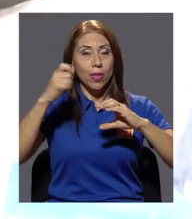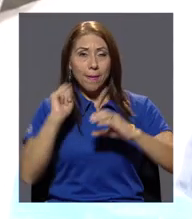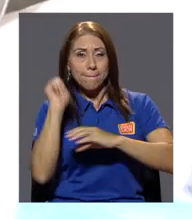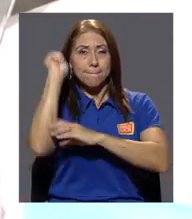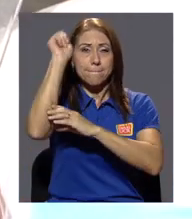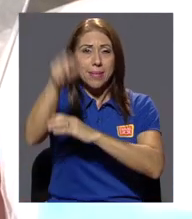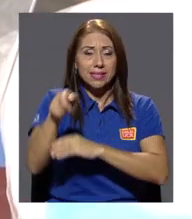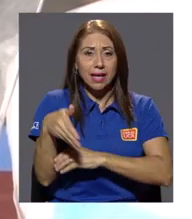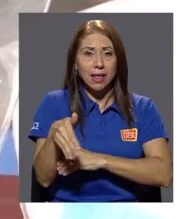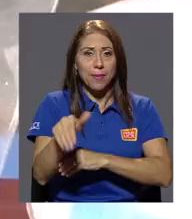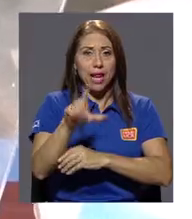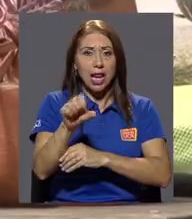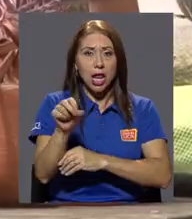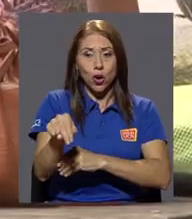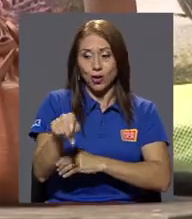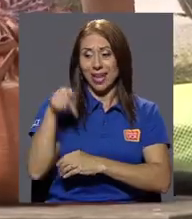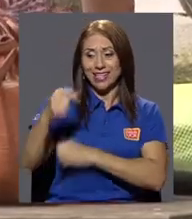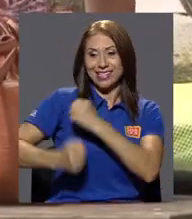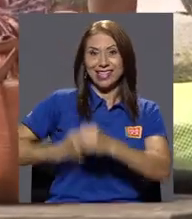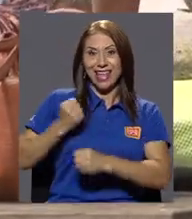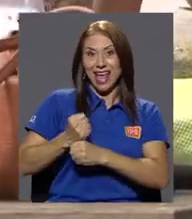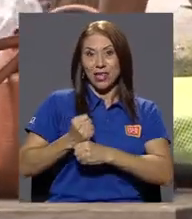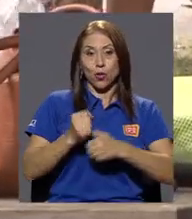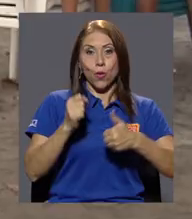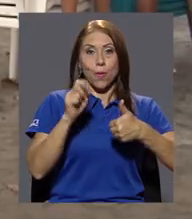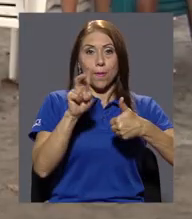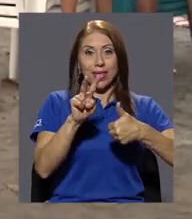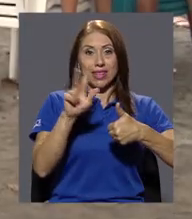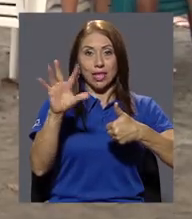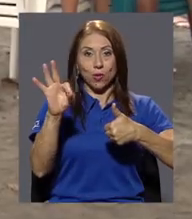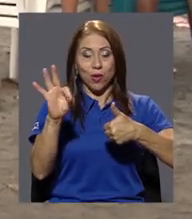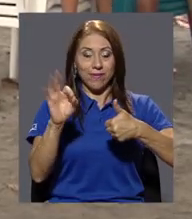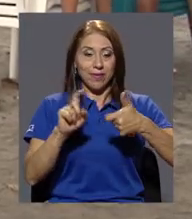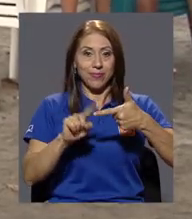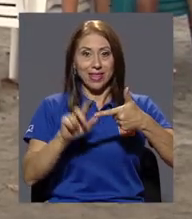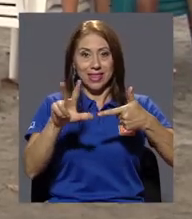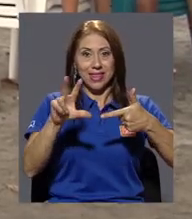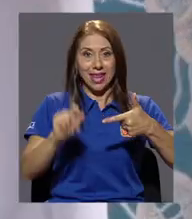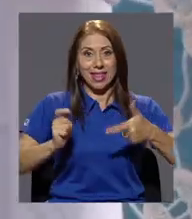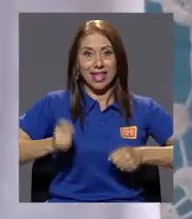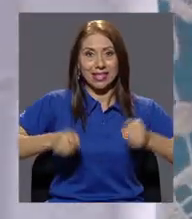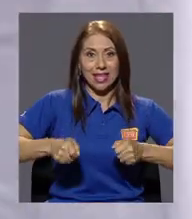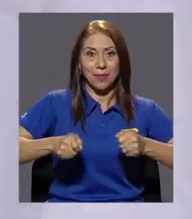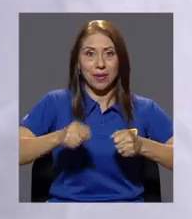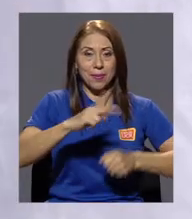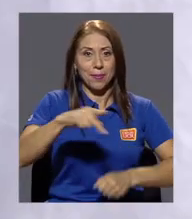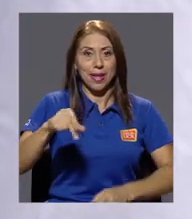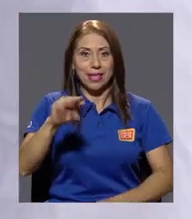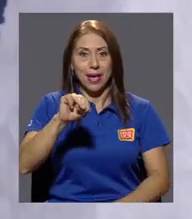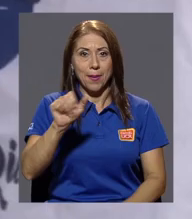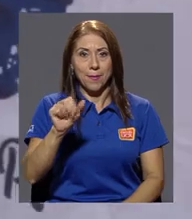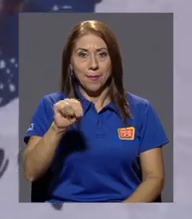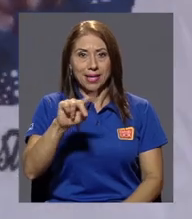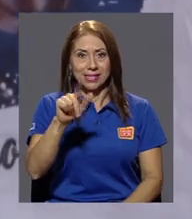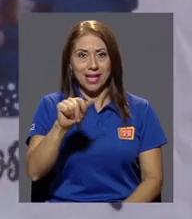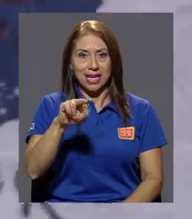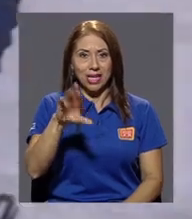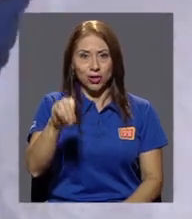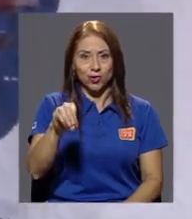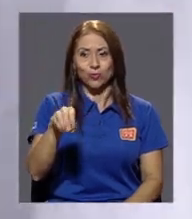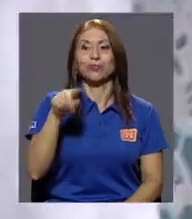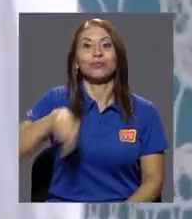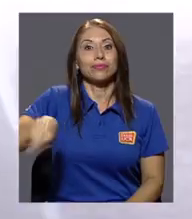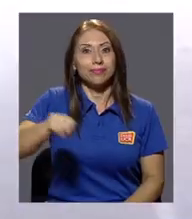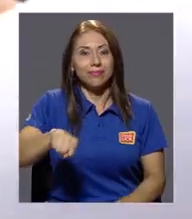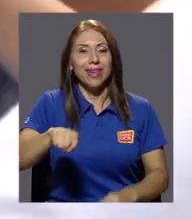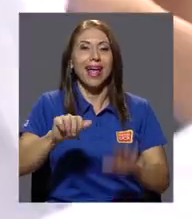pez león, que este año se realizó el 29 y 30 de septiembre en Manzanillo, es uno de los recursos con que la Asociación de